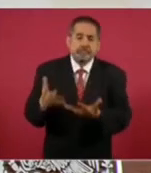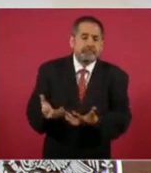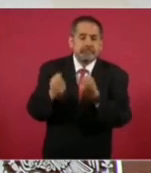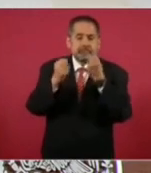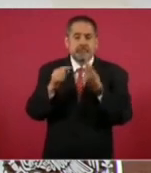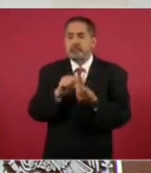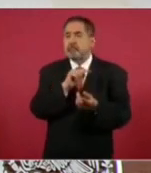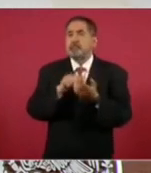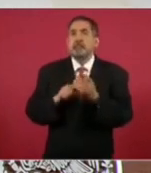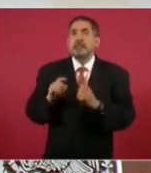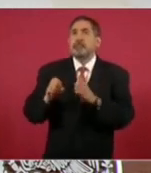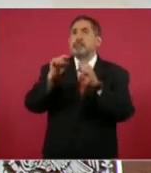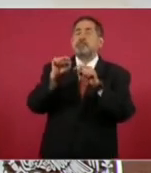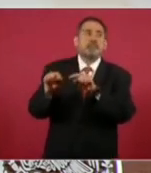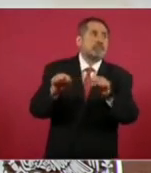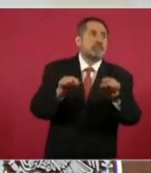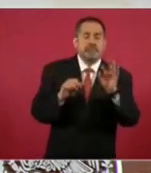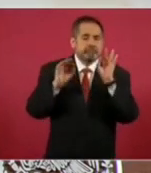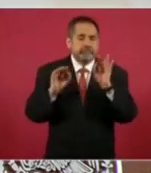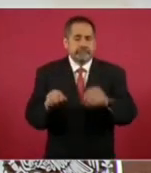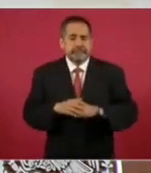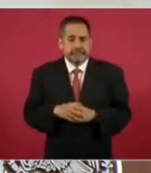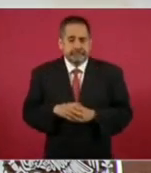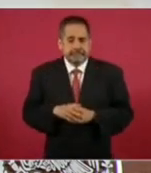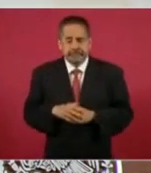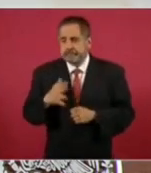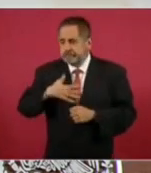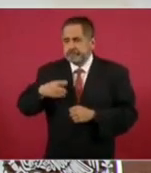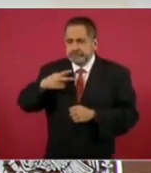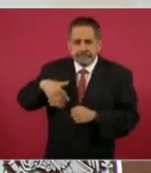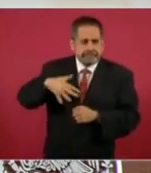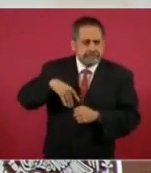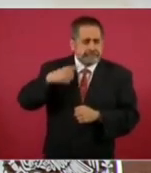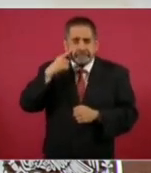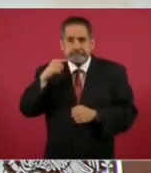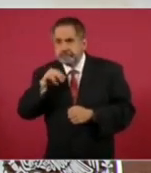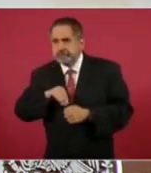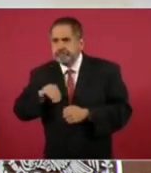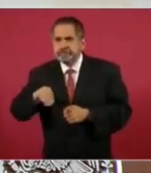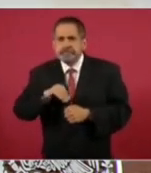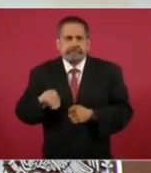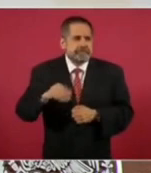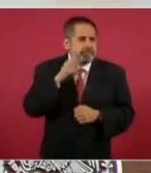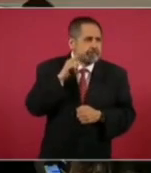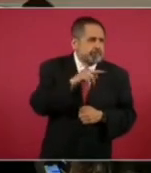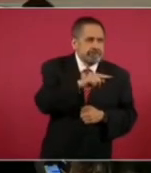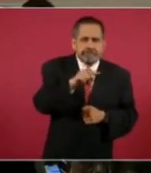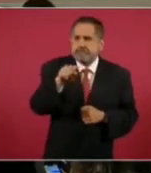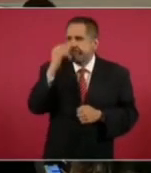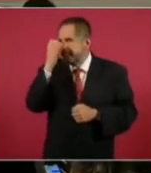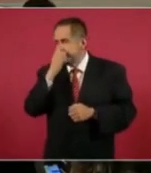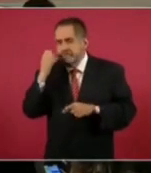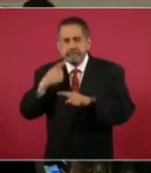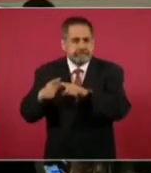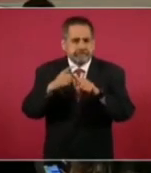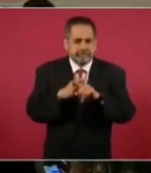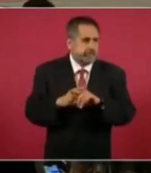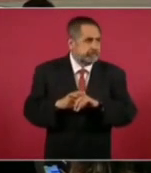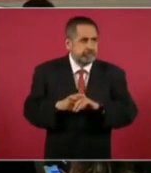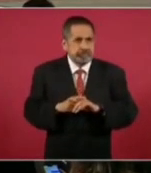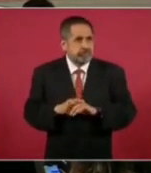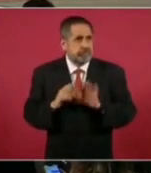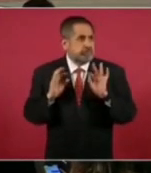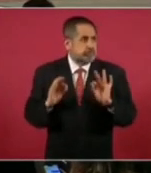a infraestructura, el recorrido de evaluación en los diferentes sectores y, además, el restablecimiento